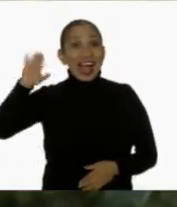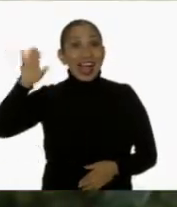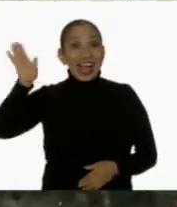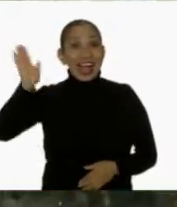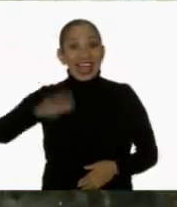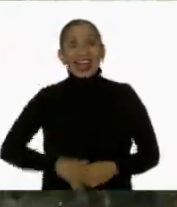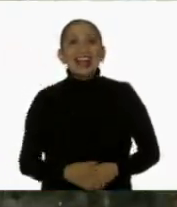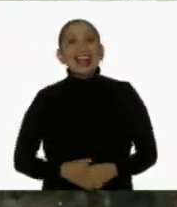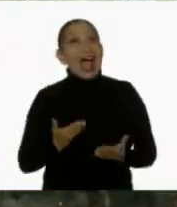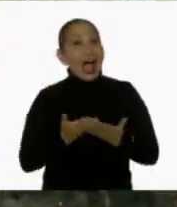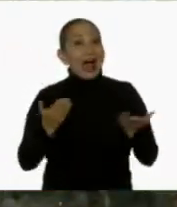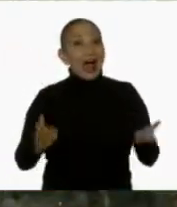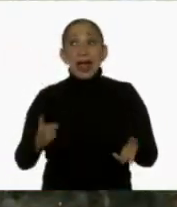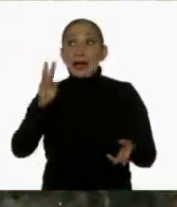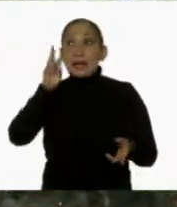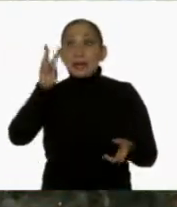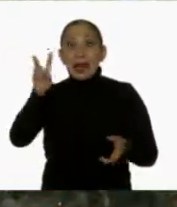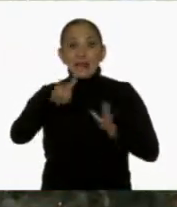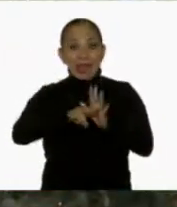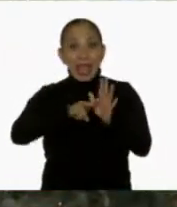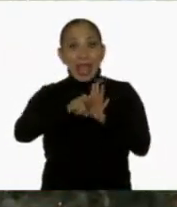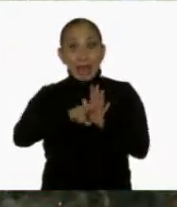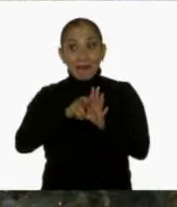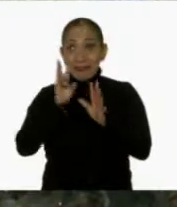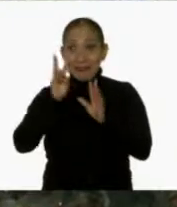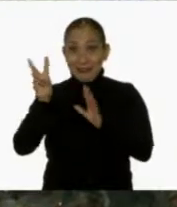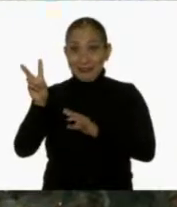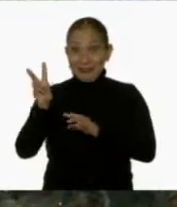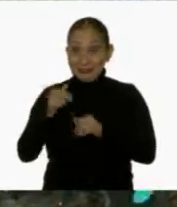¡Hola! ¡Vamos a ver el siguiente video!